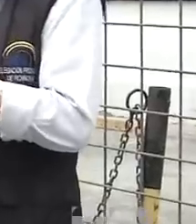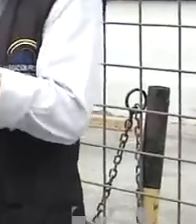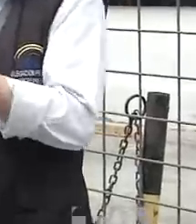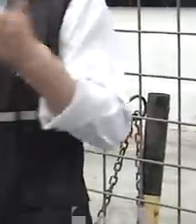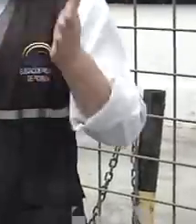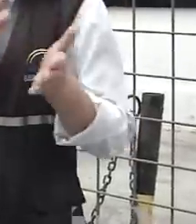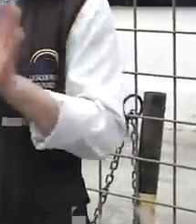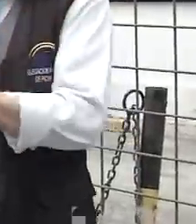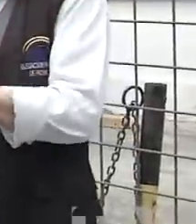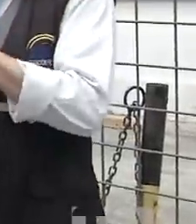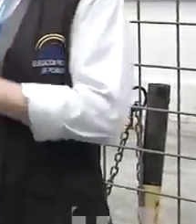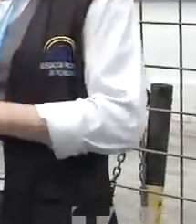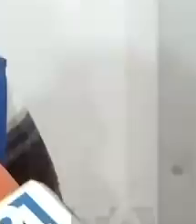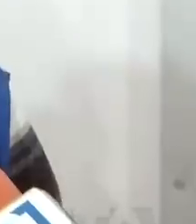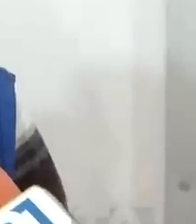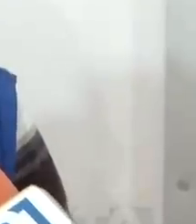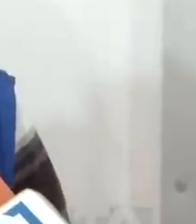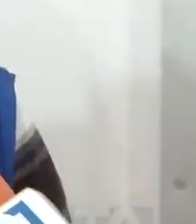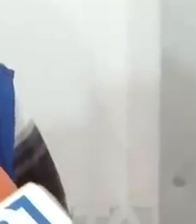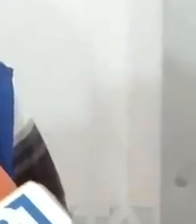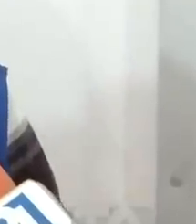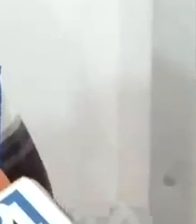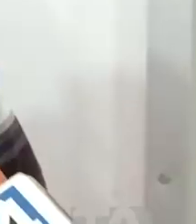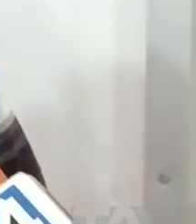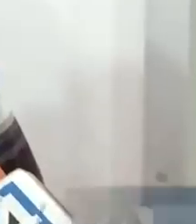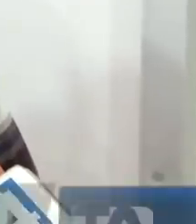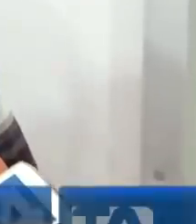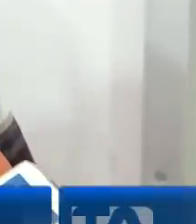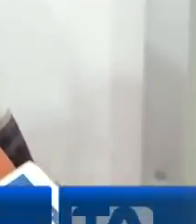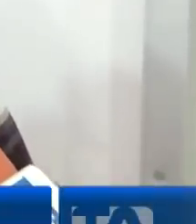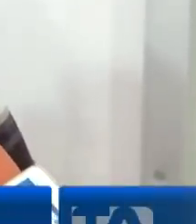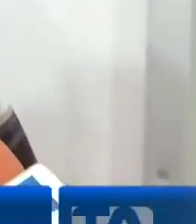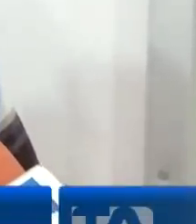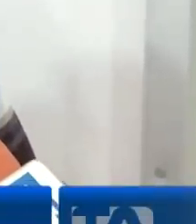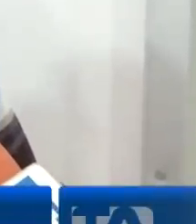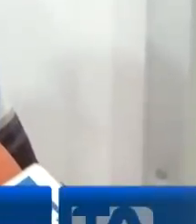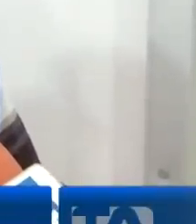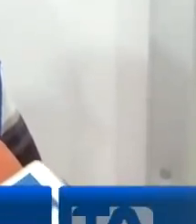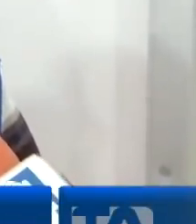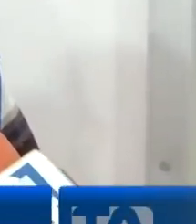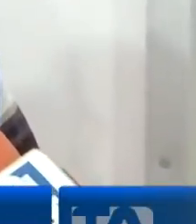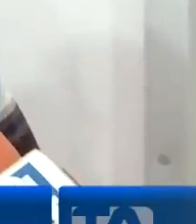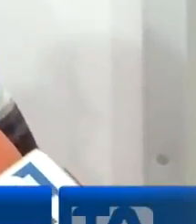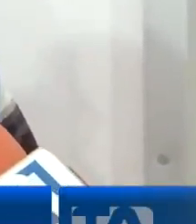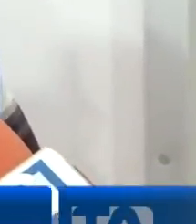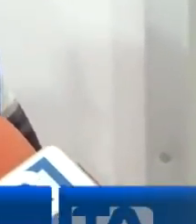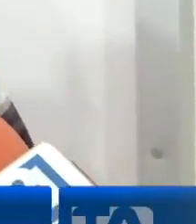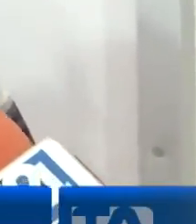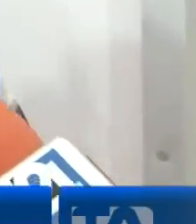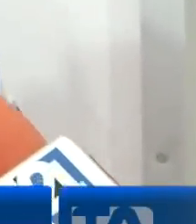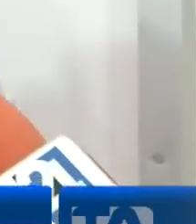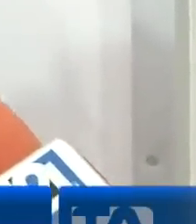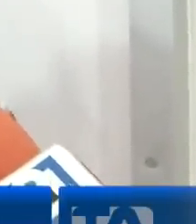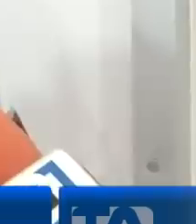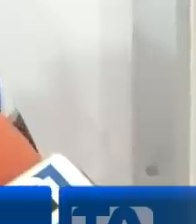para que usted realice el pago de la multa. La multa se podrá pagar cuando ya pase el proceso electoral. Esto estaríamos hablando de los 90